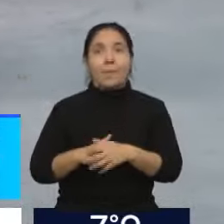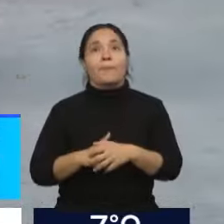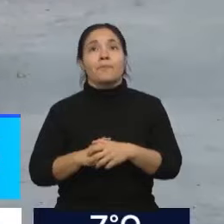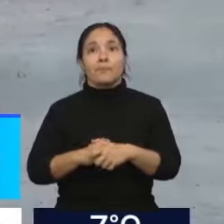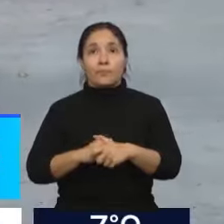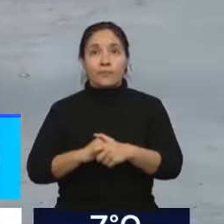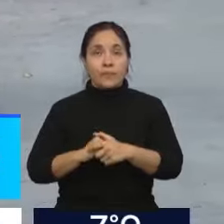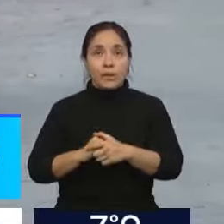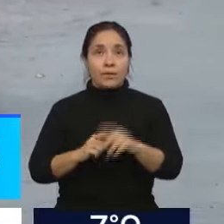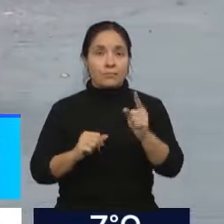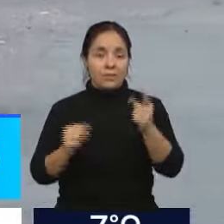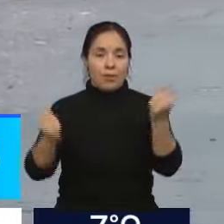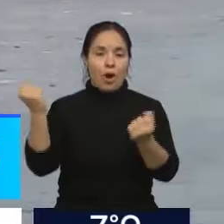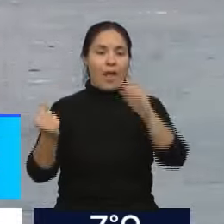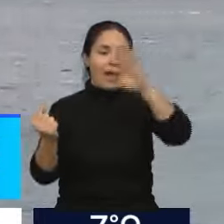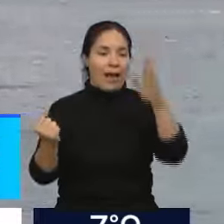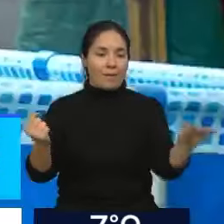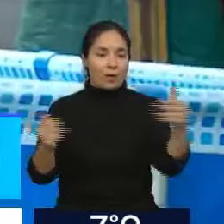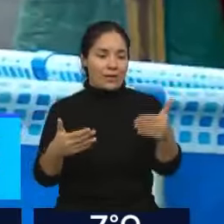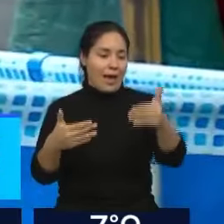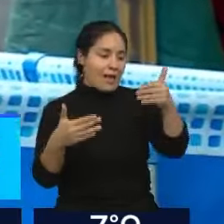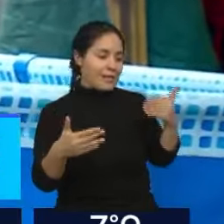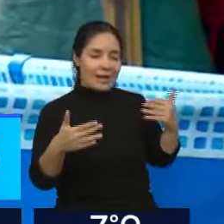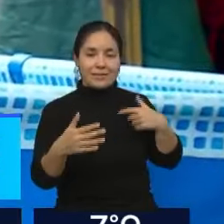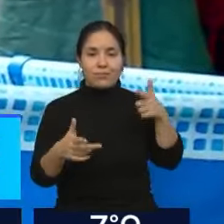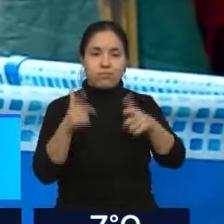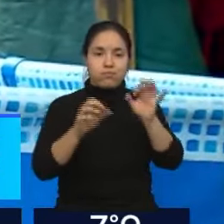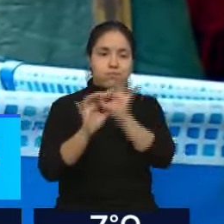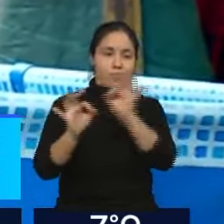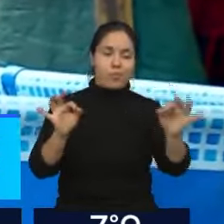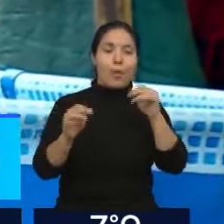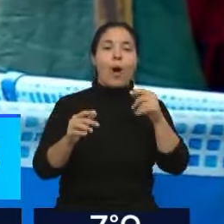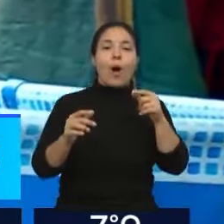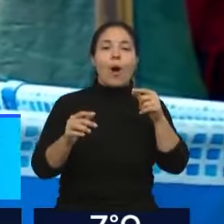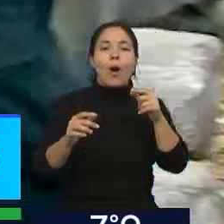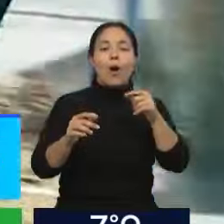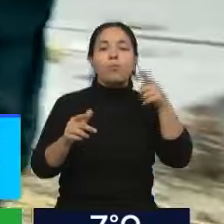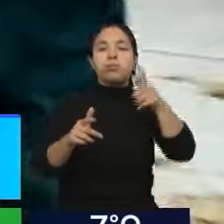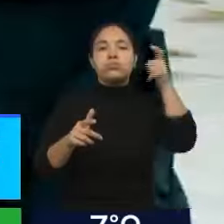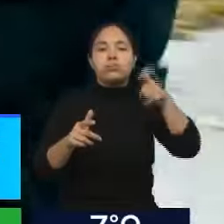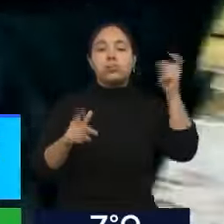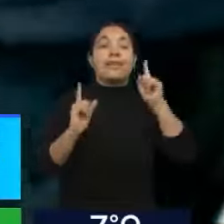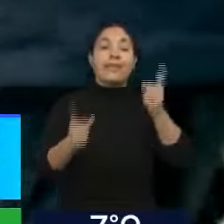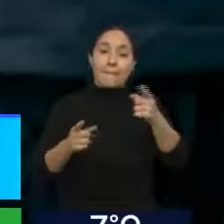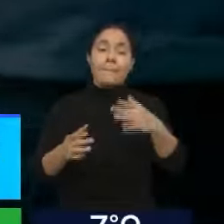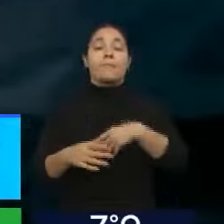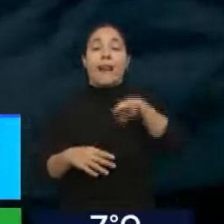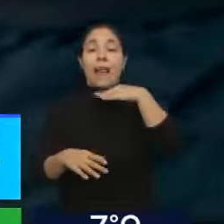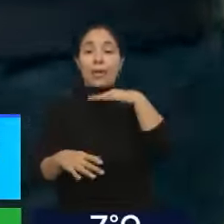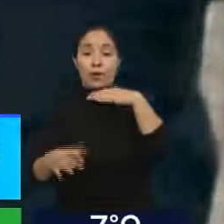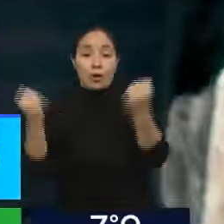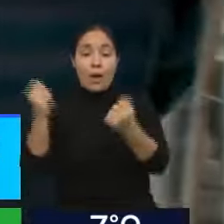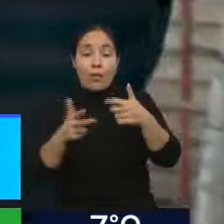la Duster, en la puerta trasera, ¿no? Y que le arrojaran ruedas a los efectivos policiales. Increíble. No hubo ni